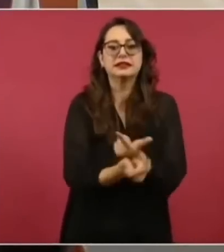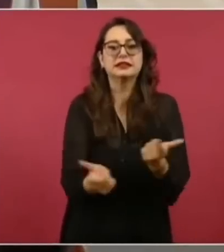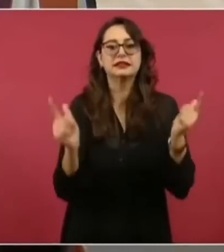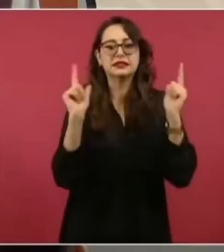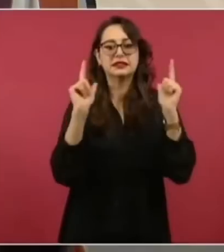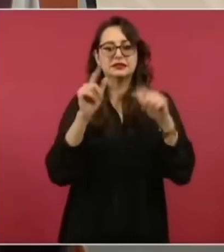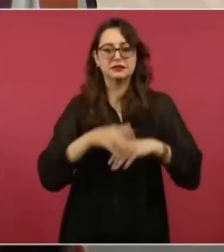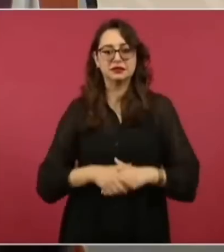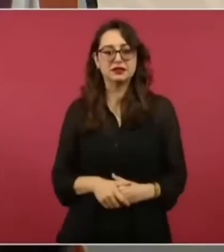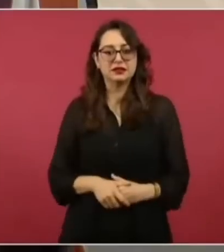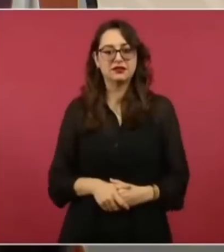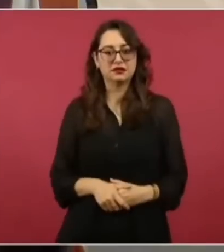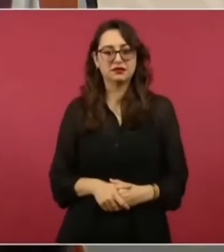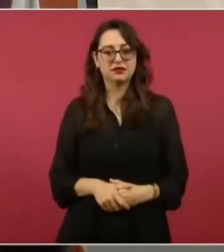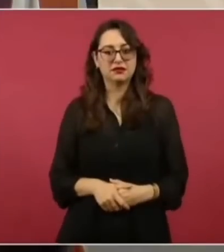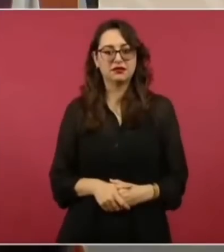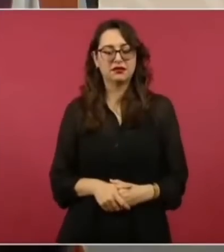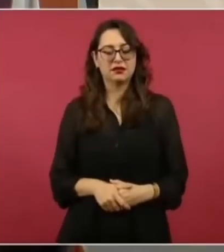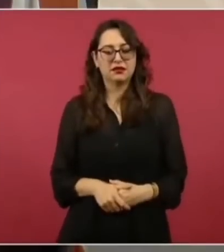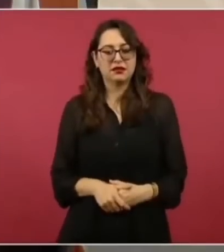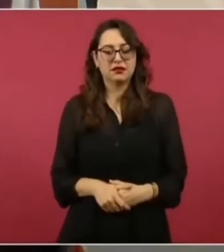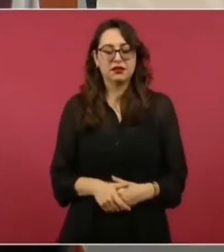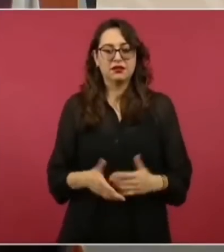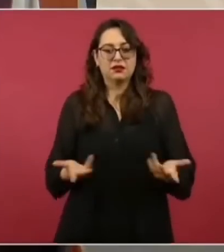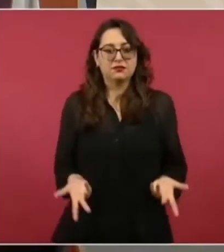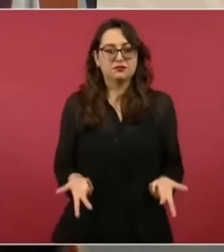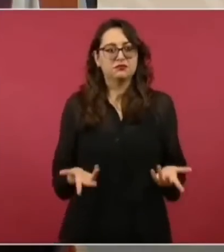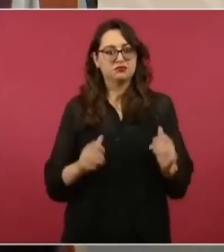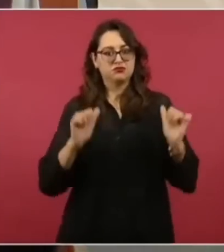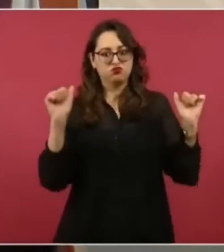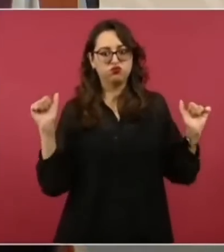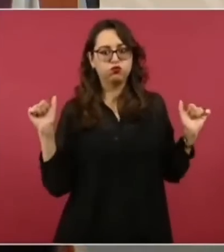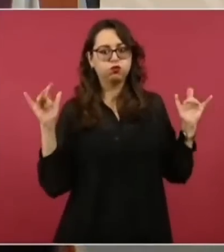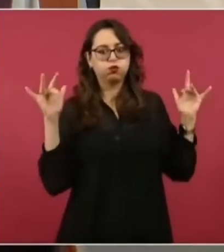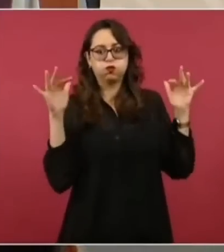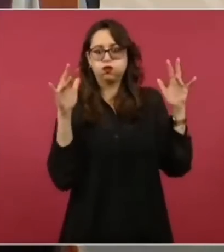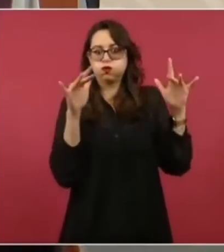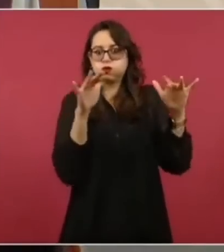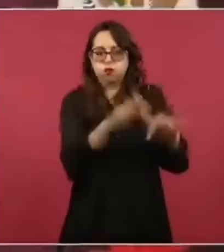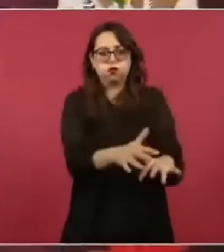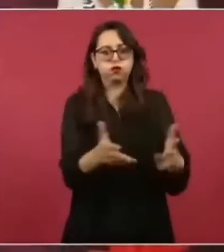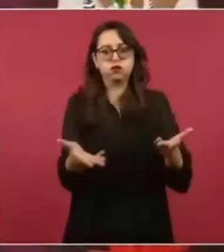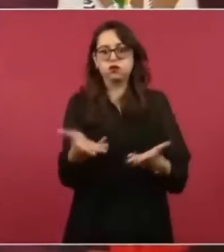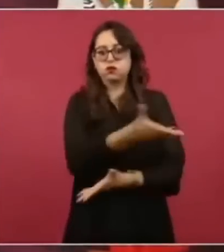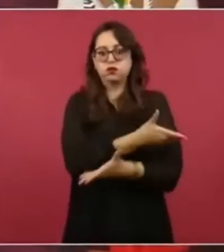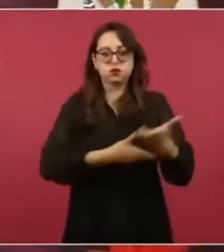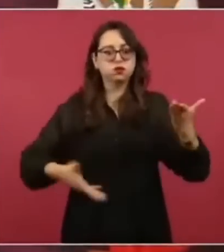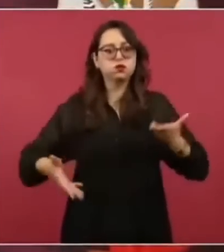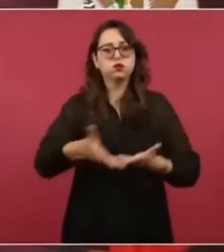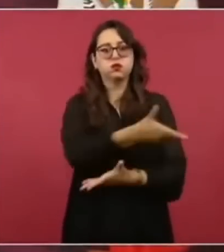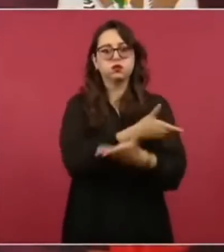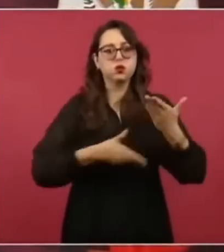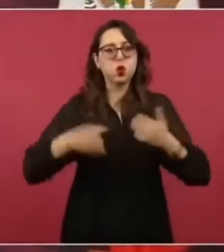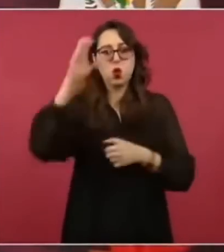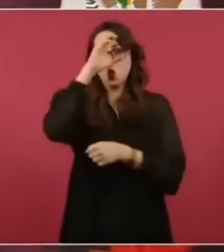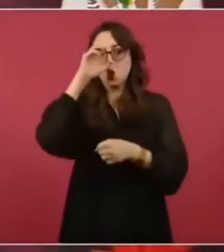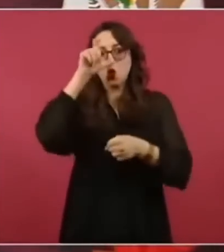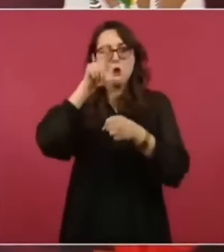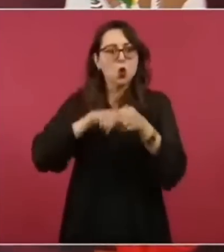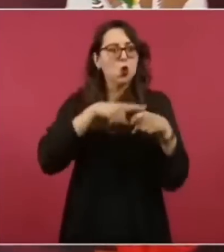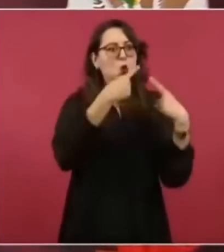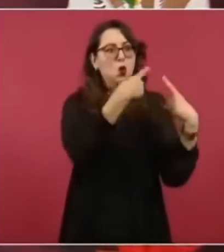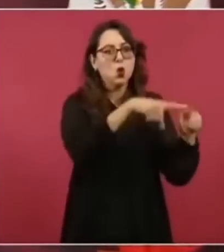que era un país de encuentros, sigue siendo.